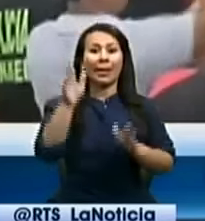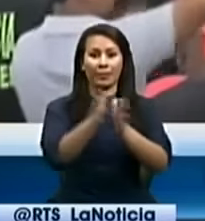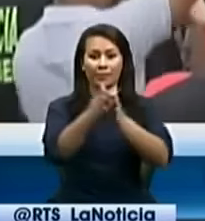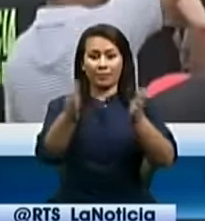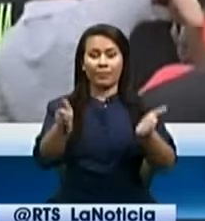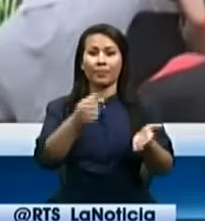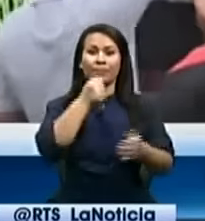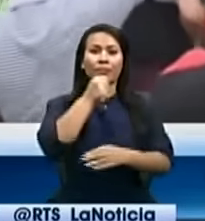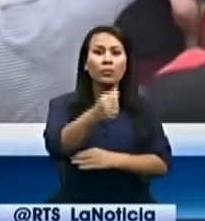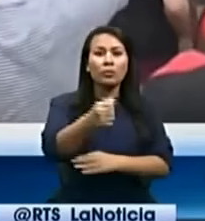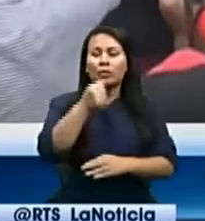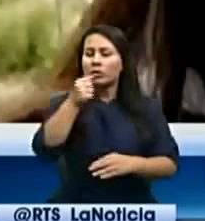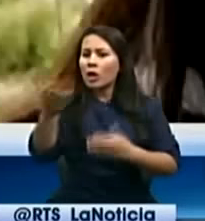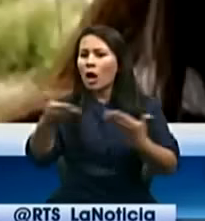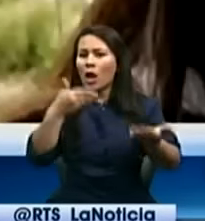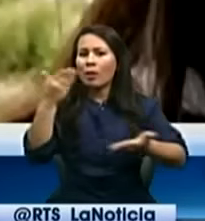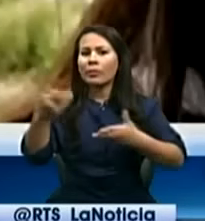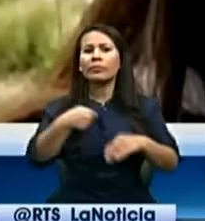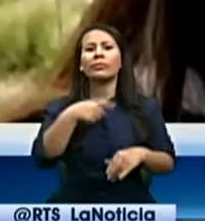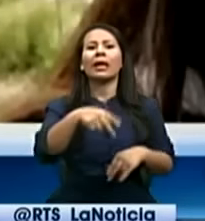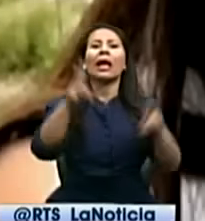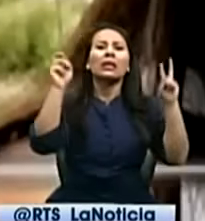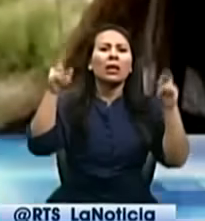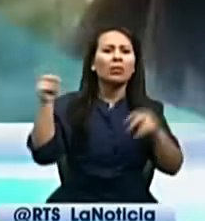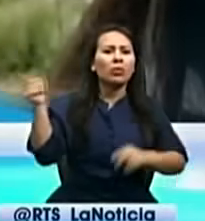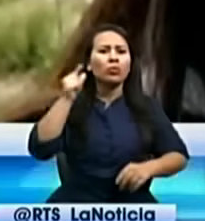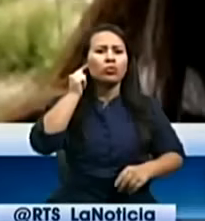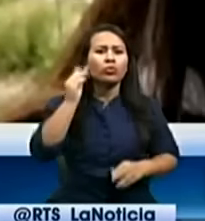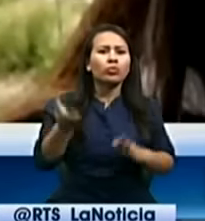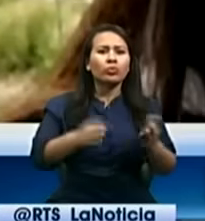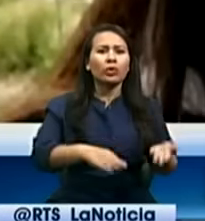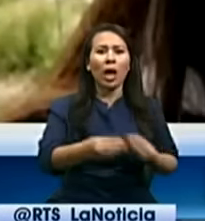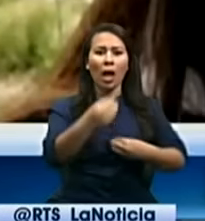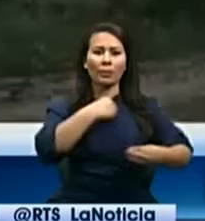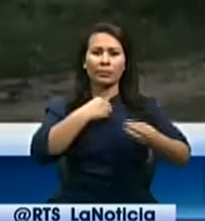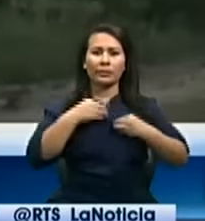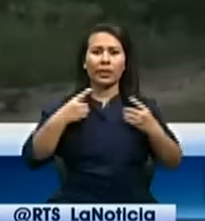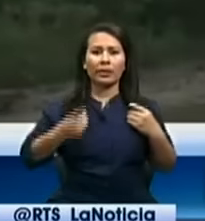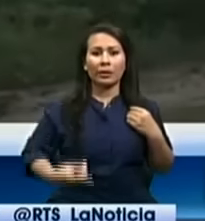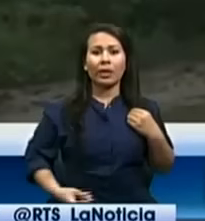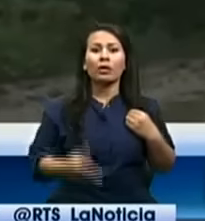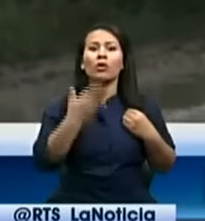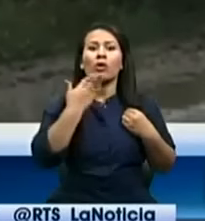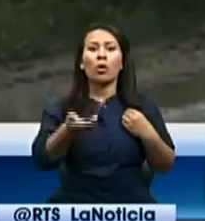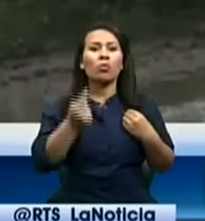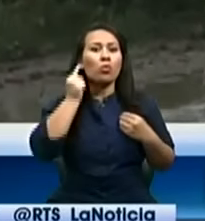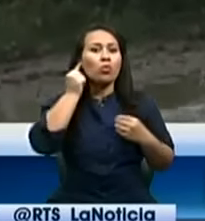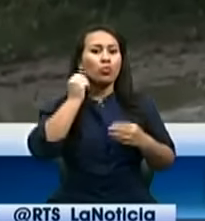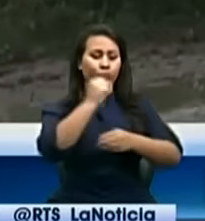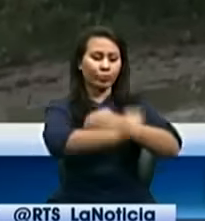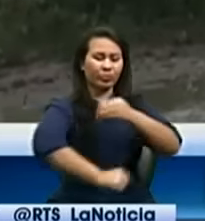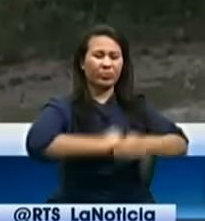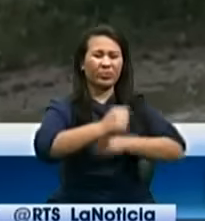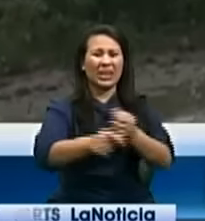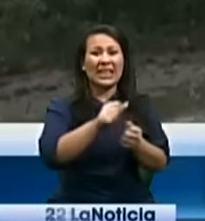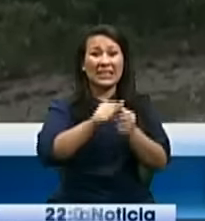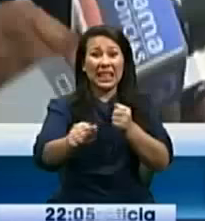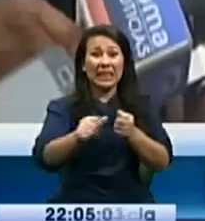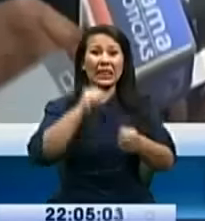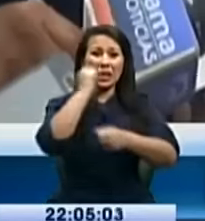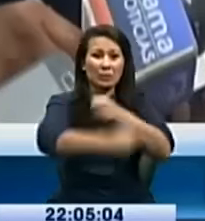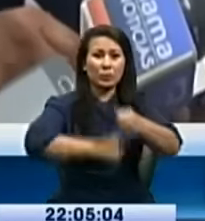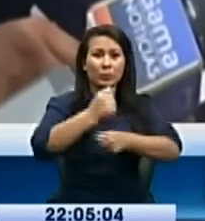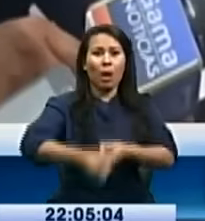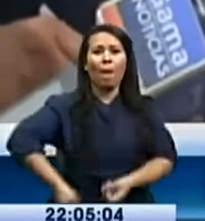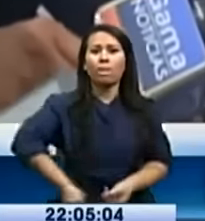captar declaraciones en torno al caso de las ciudadanas argentinas que fueron encontradas sin vida y embaladas entre unos matorrales.